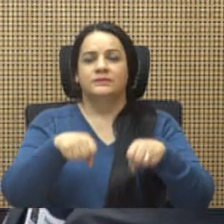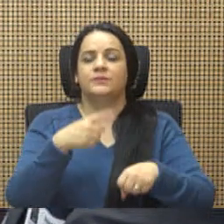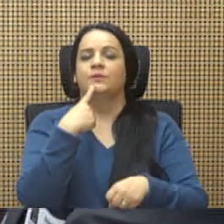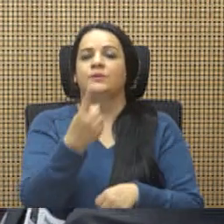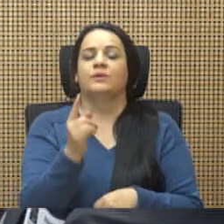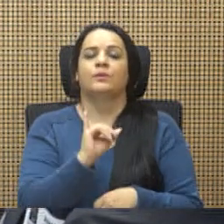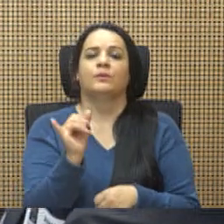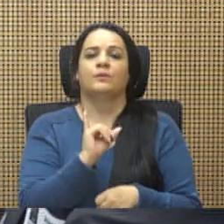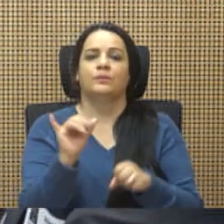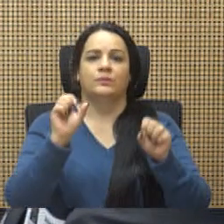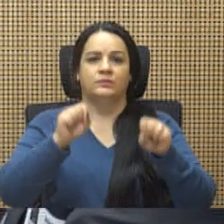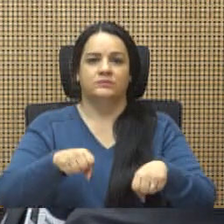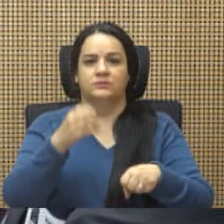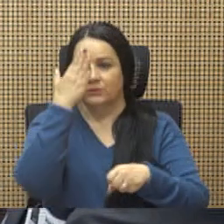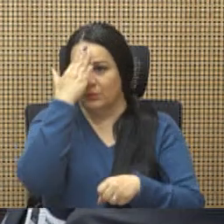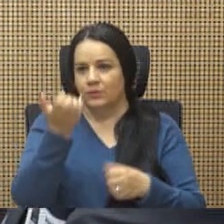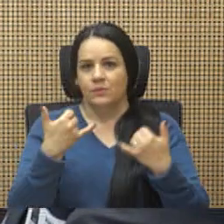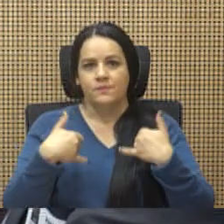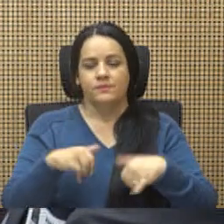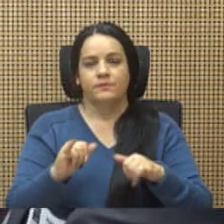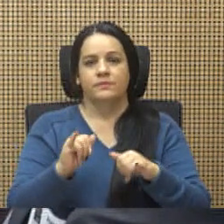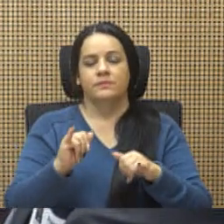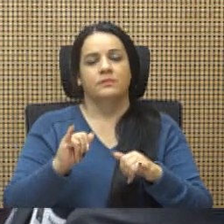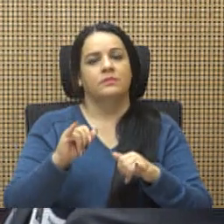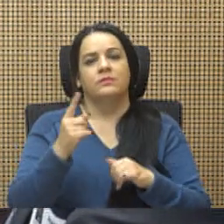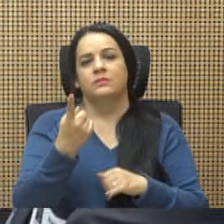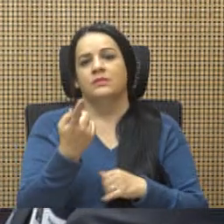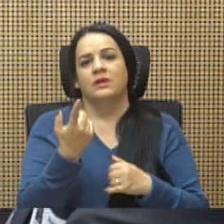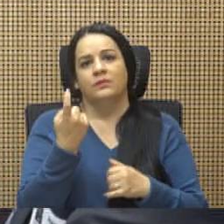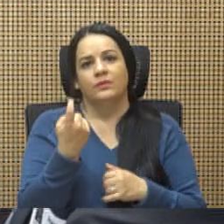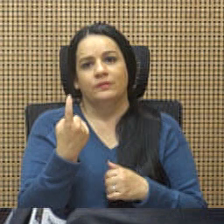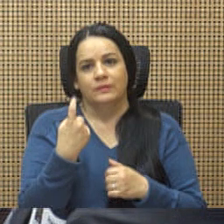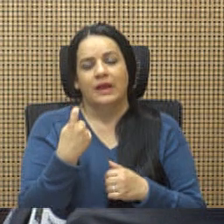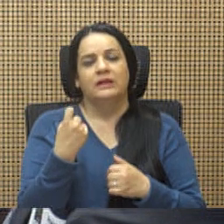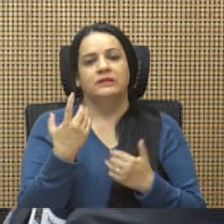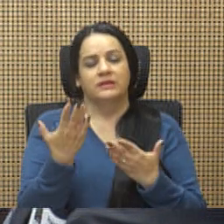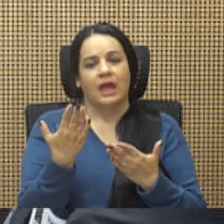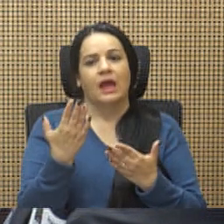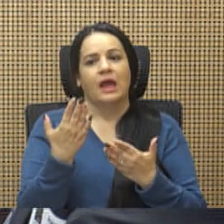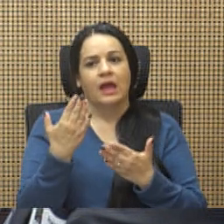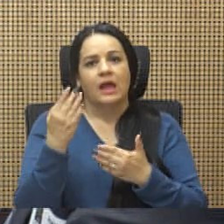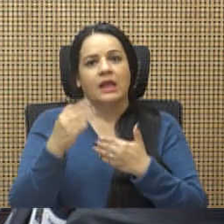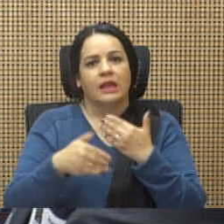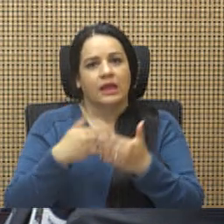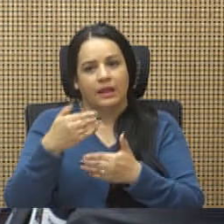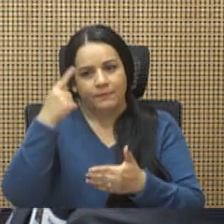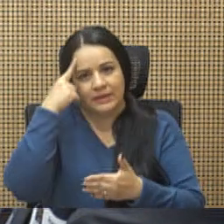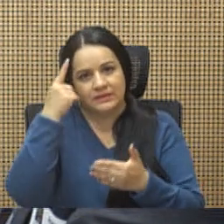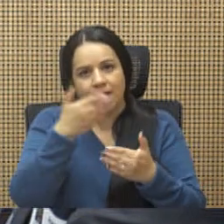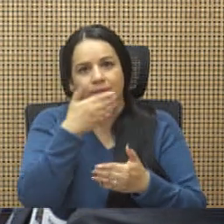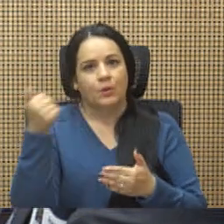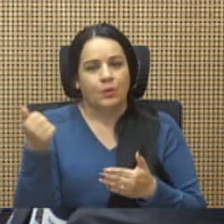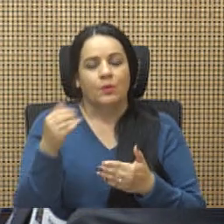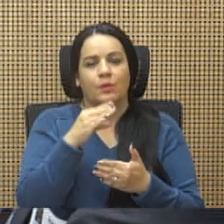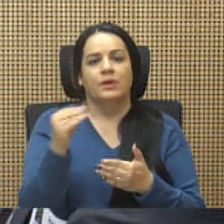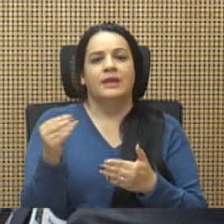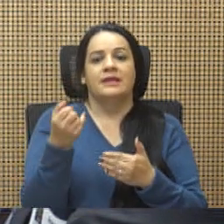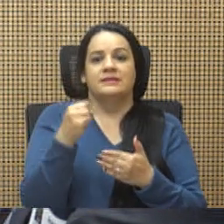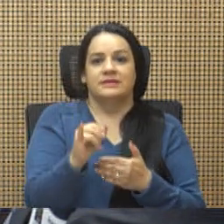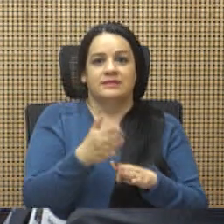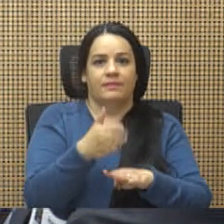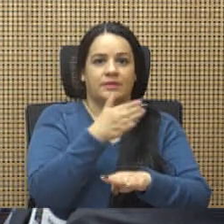posibilidad porque todavía no lo hemos madurado de que de que si se avanza con el proyecto de Ciudad